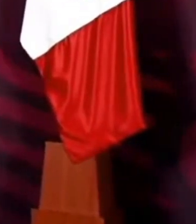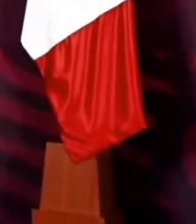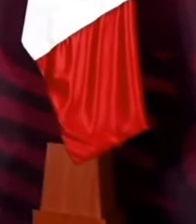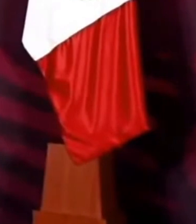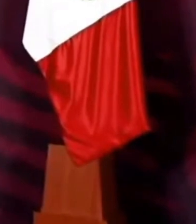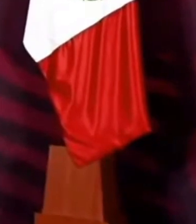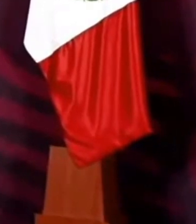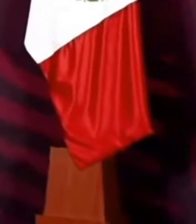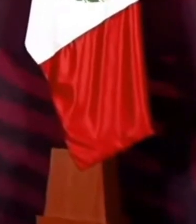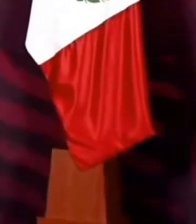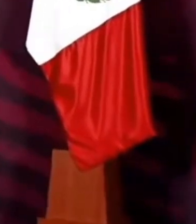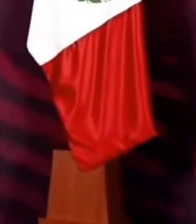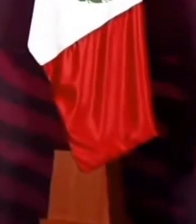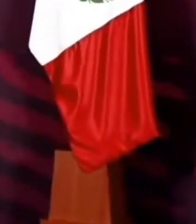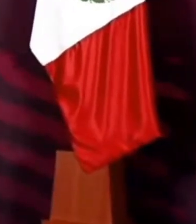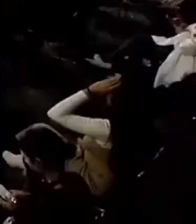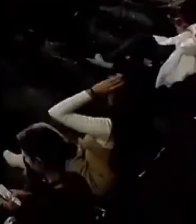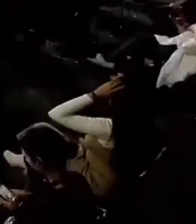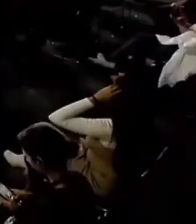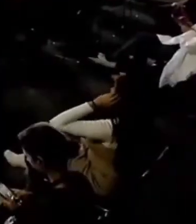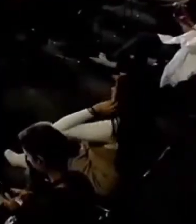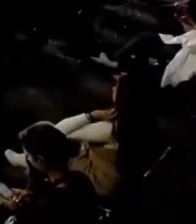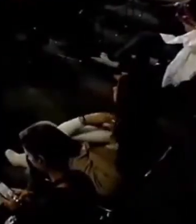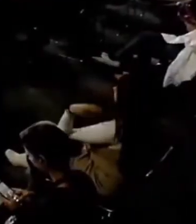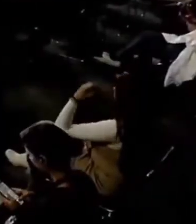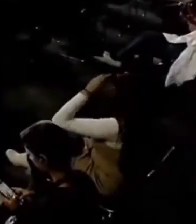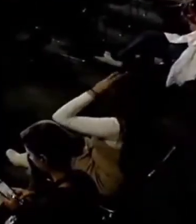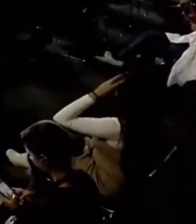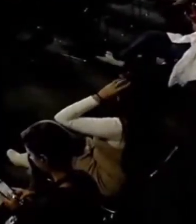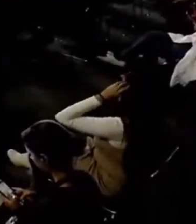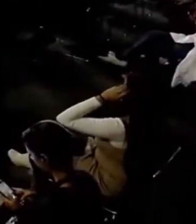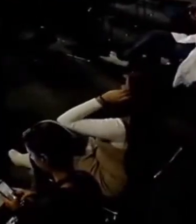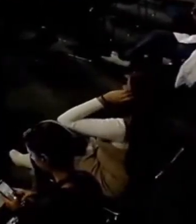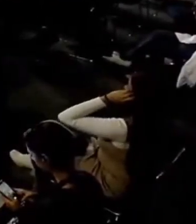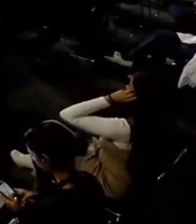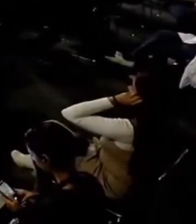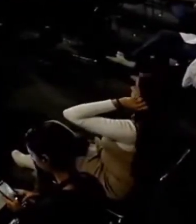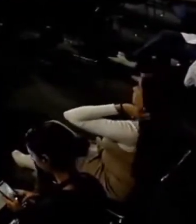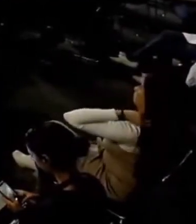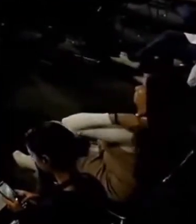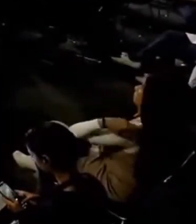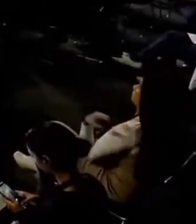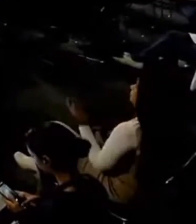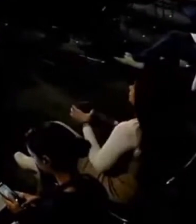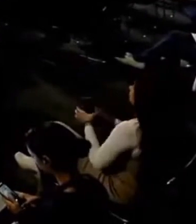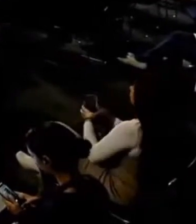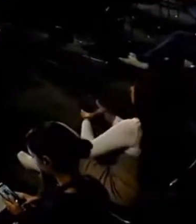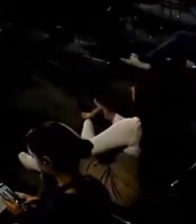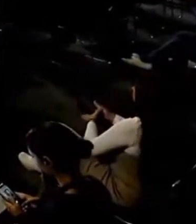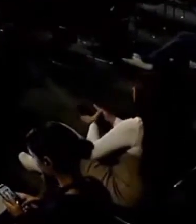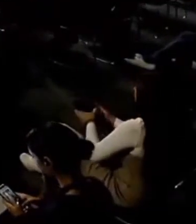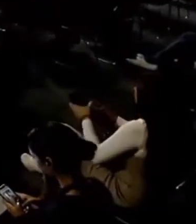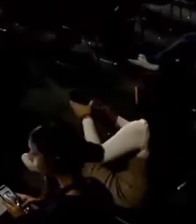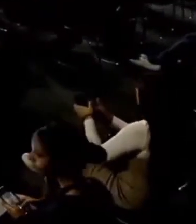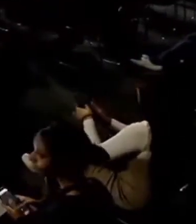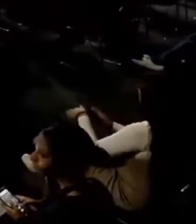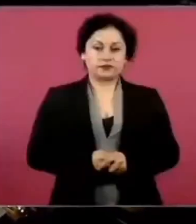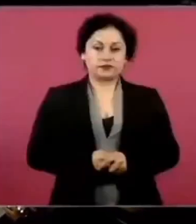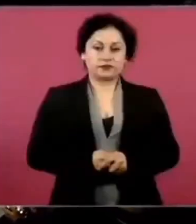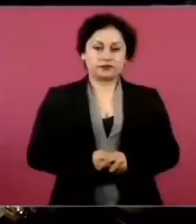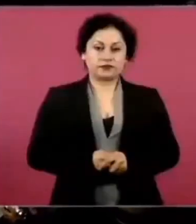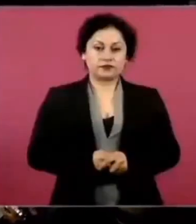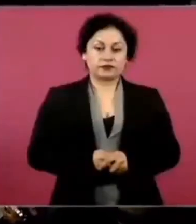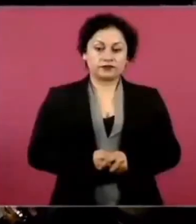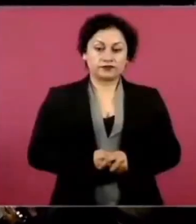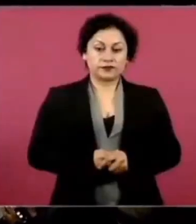Están con nosotros los integrantes del Gabinete de Seguridad